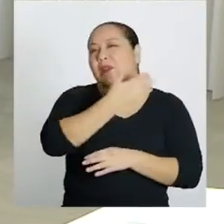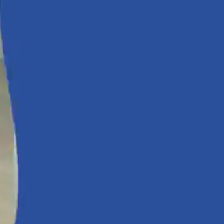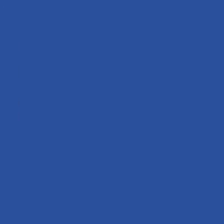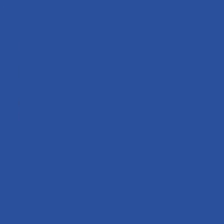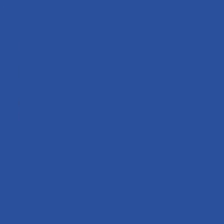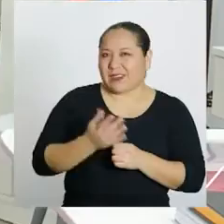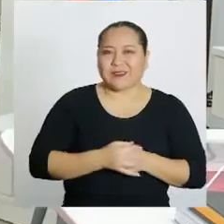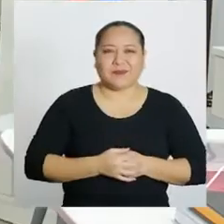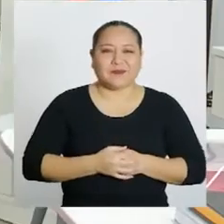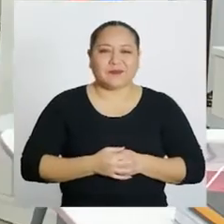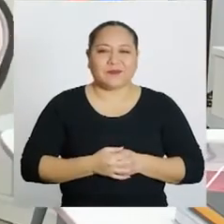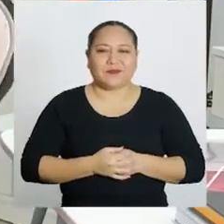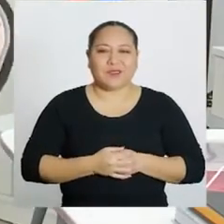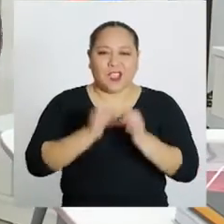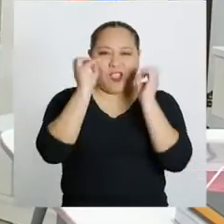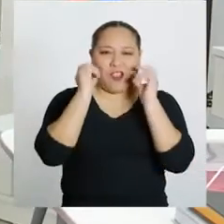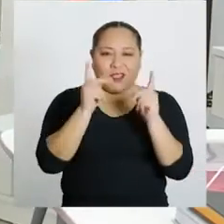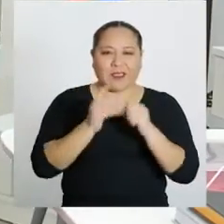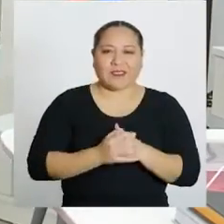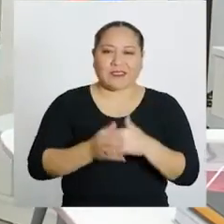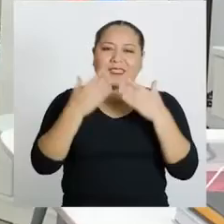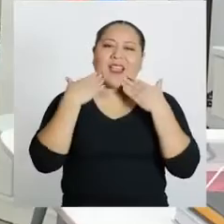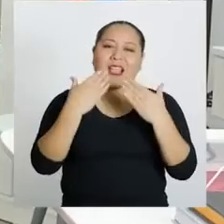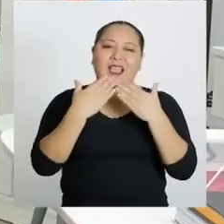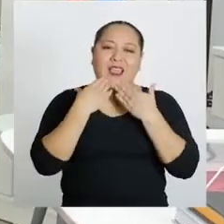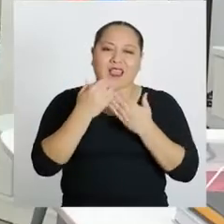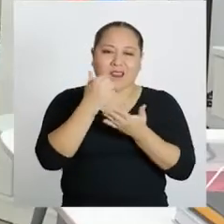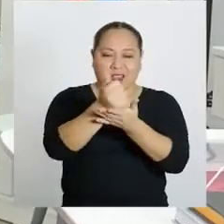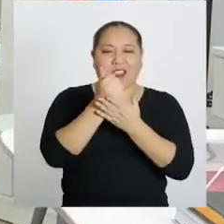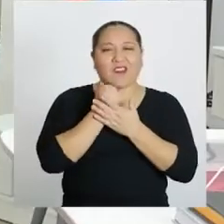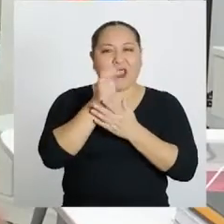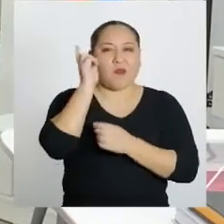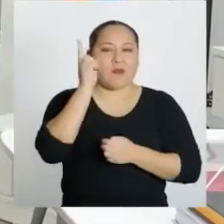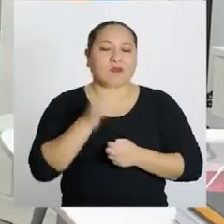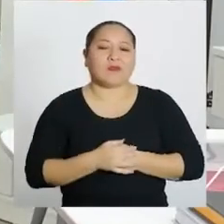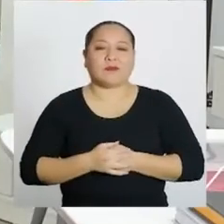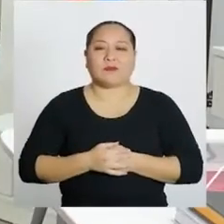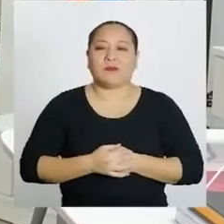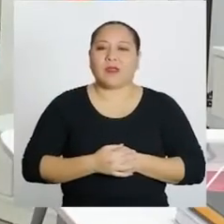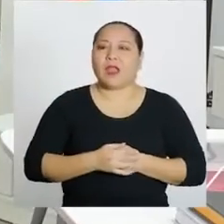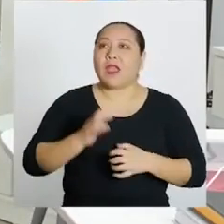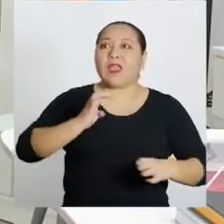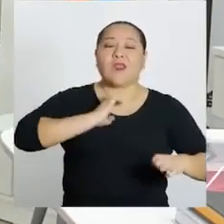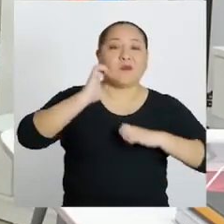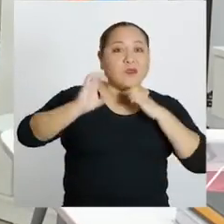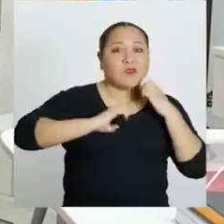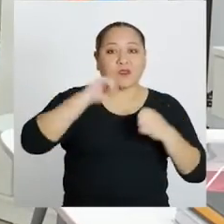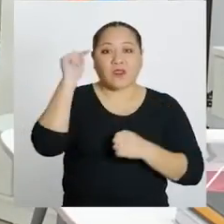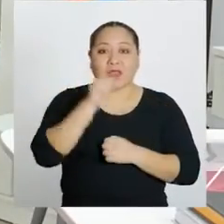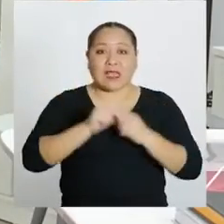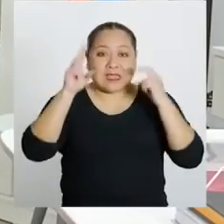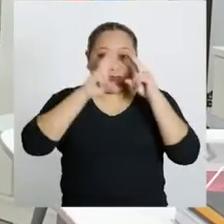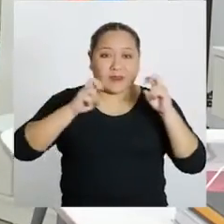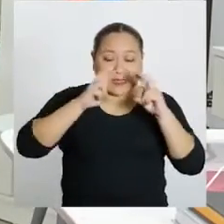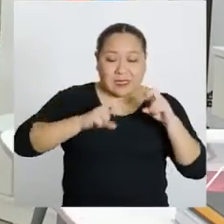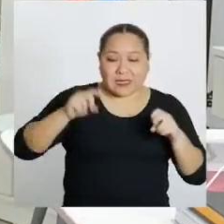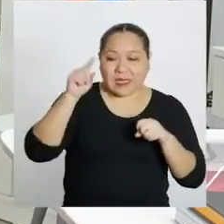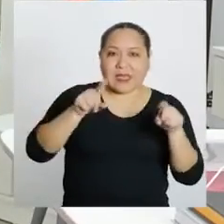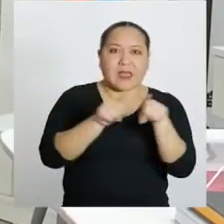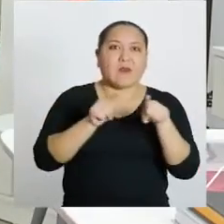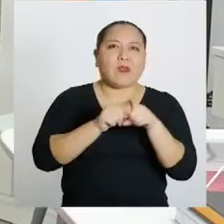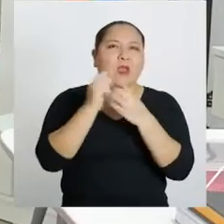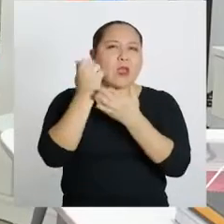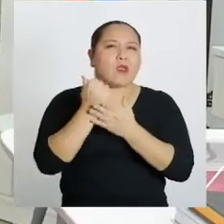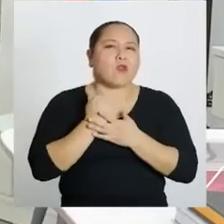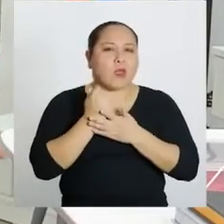mejorarlos. Muy bien, muchas gracias por su ayuda, profesora. Qué emoción que nuestras investigaciones también nos ayuden a